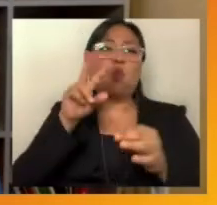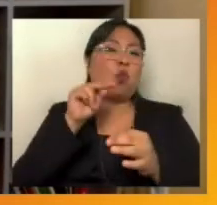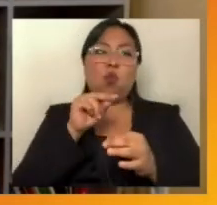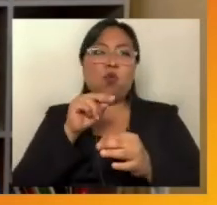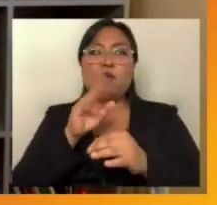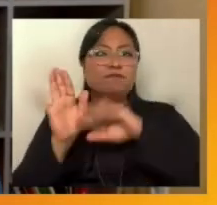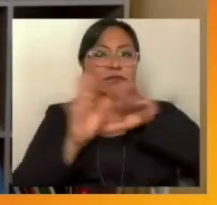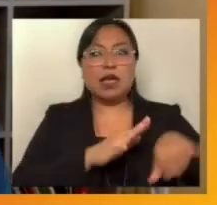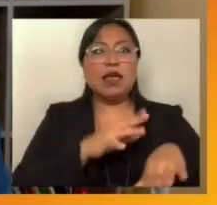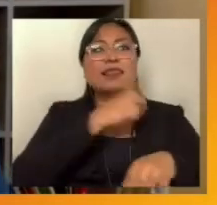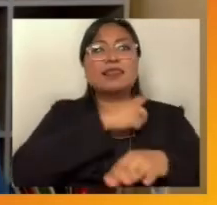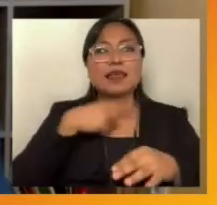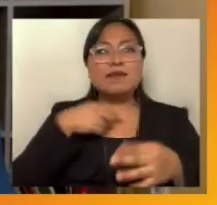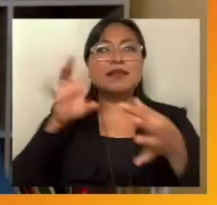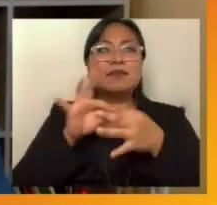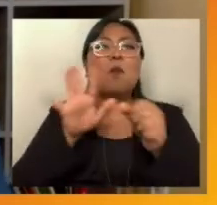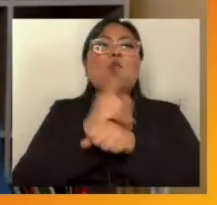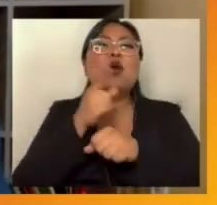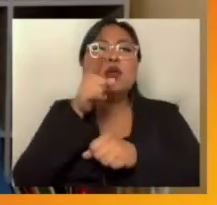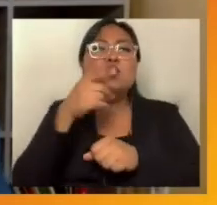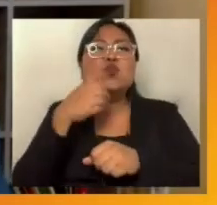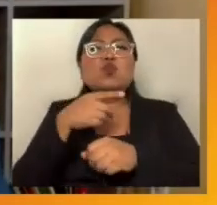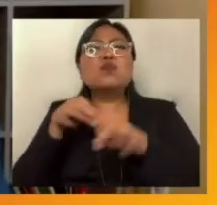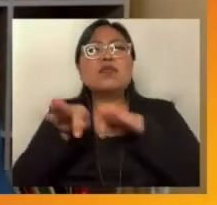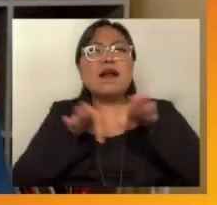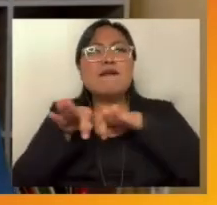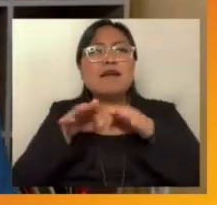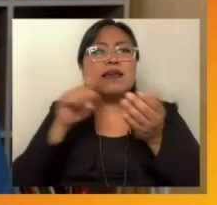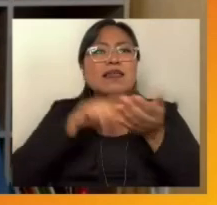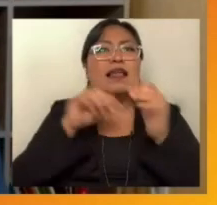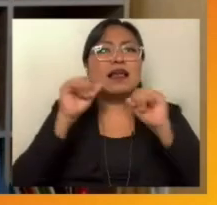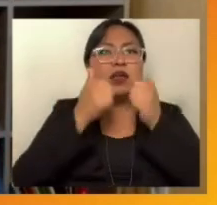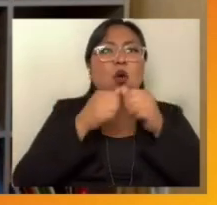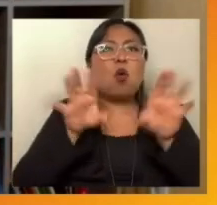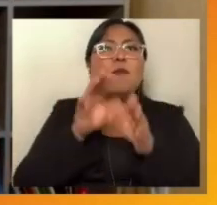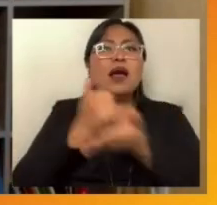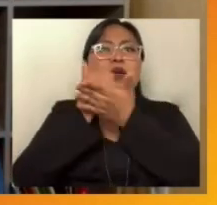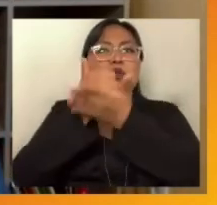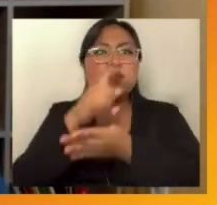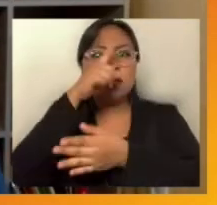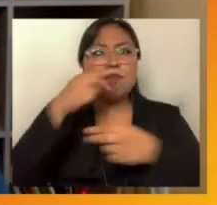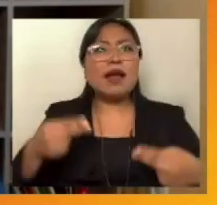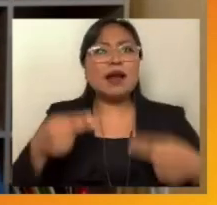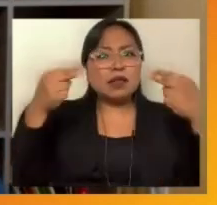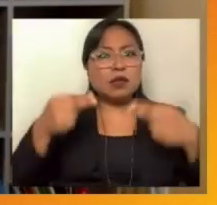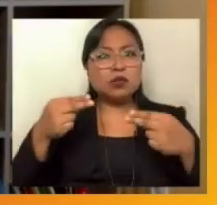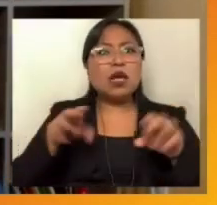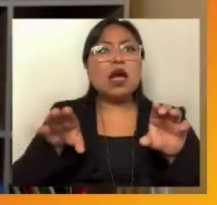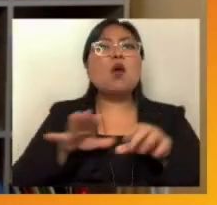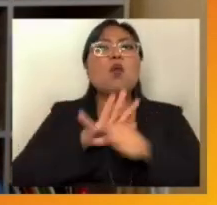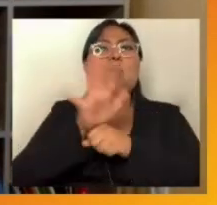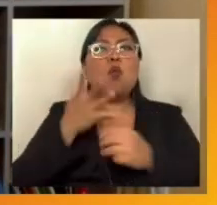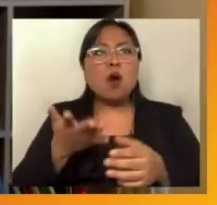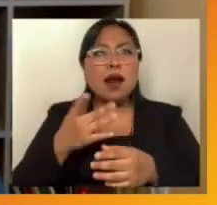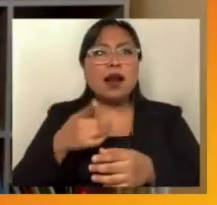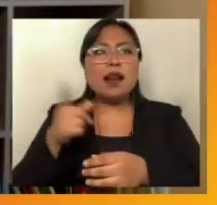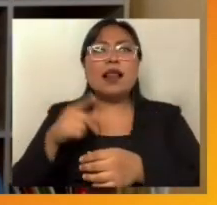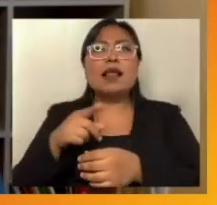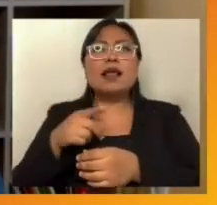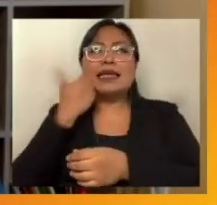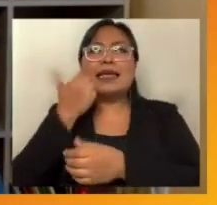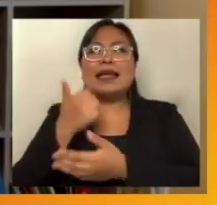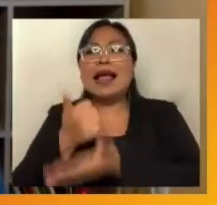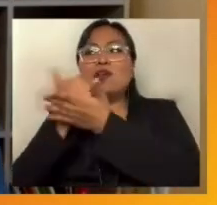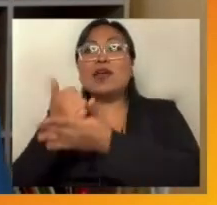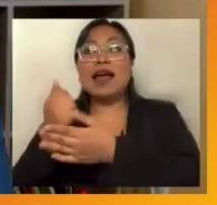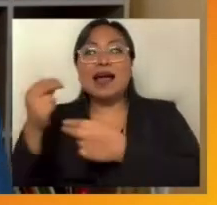ahí. Ponme una parte de cómo ayudas a las empresas, cuáles son los beneficios que están de trabajar con tu ONG y